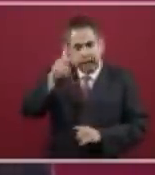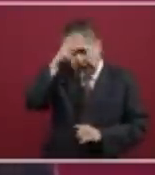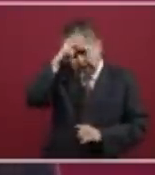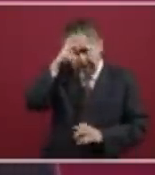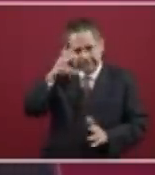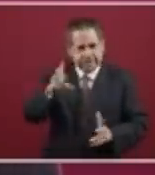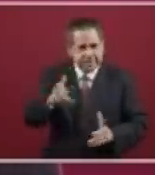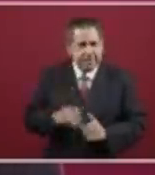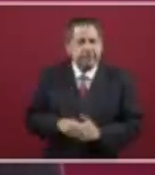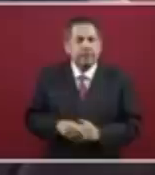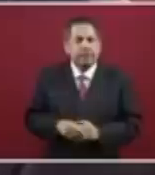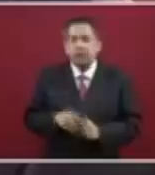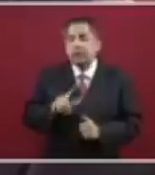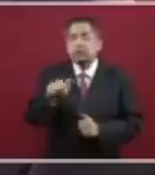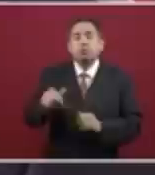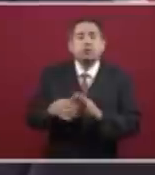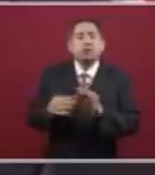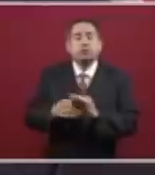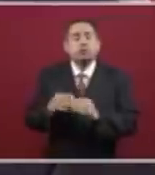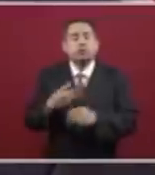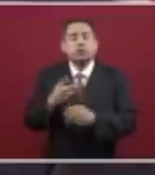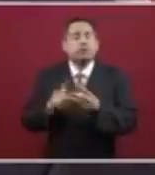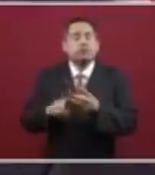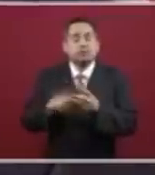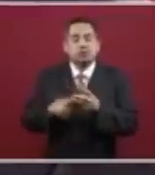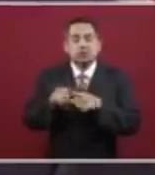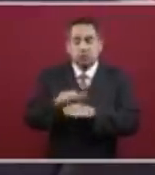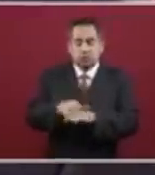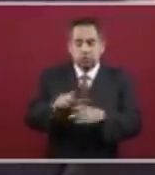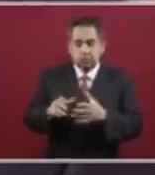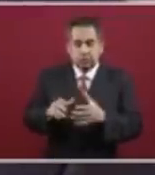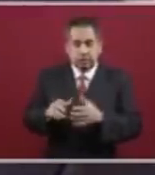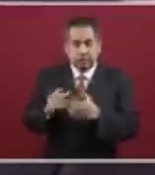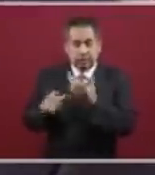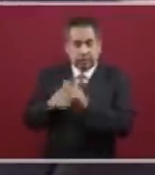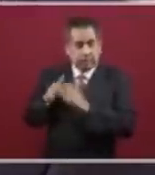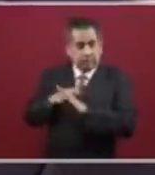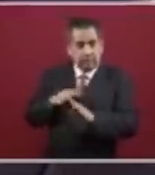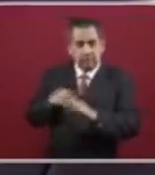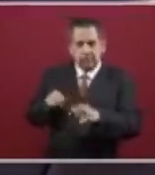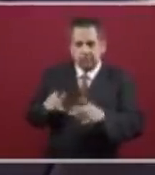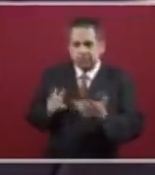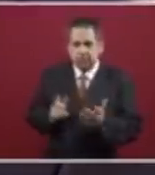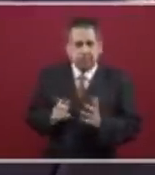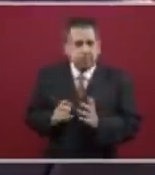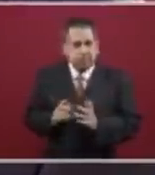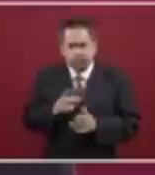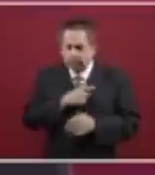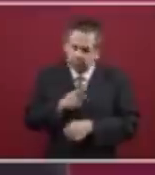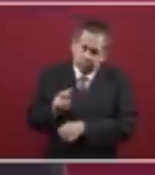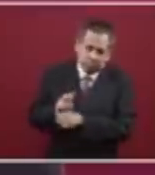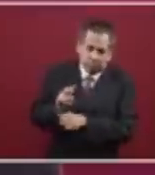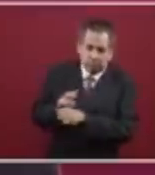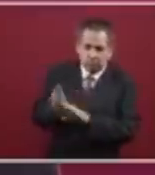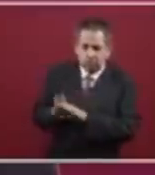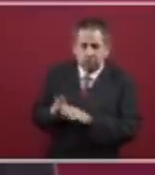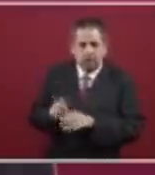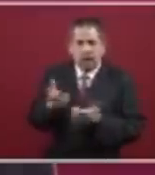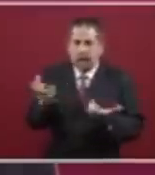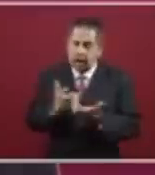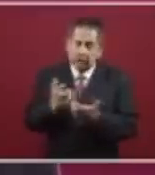Y lo tercero es que en el caso migratorio, pues no dejar de